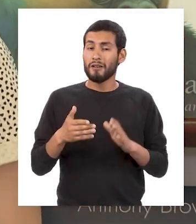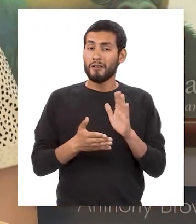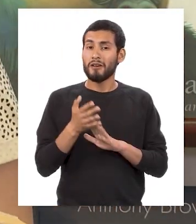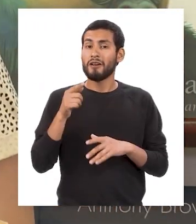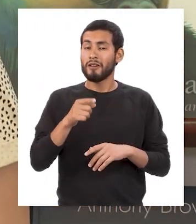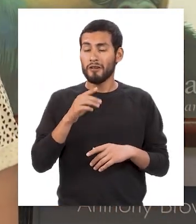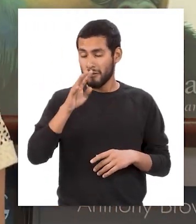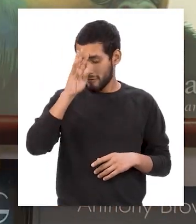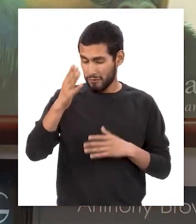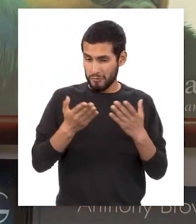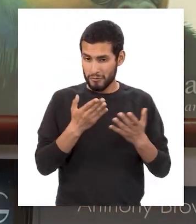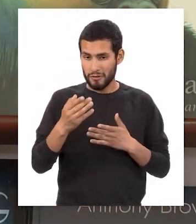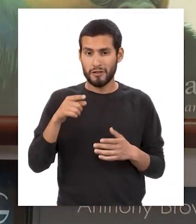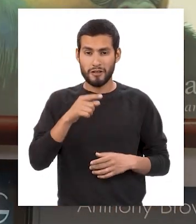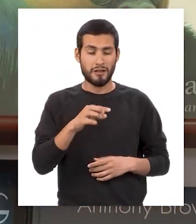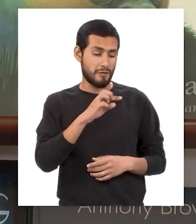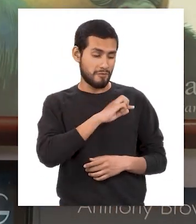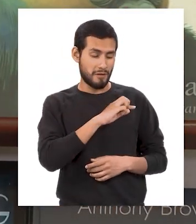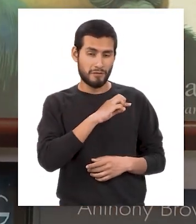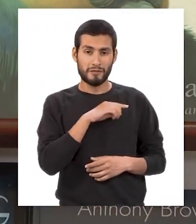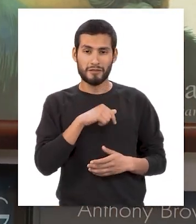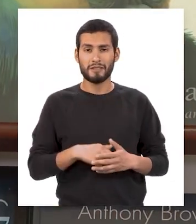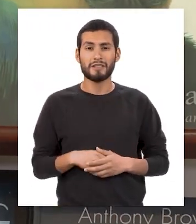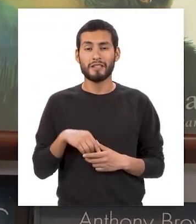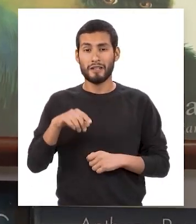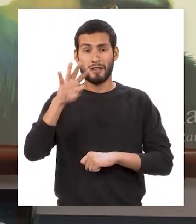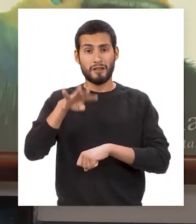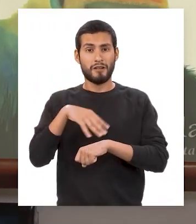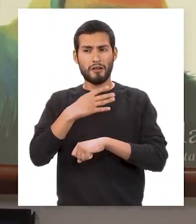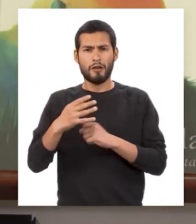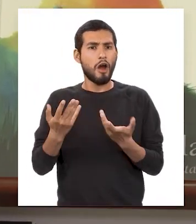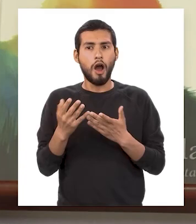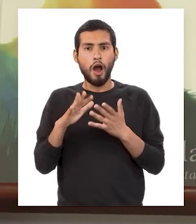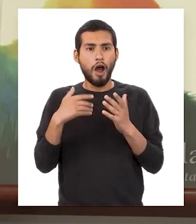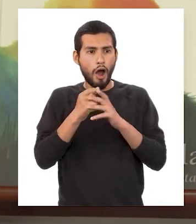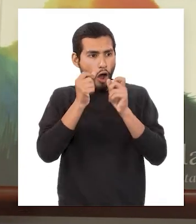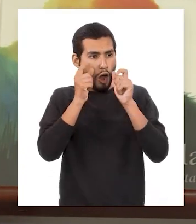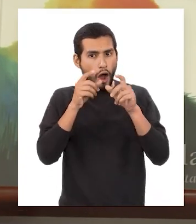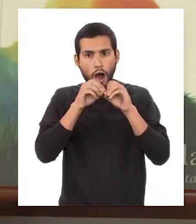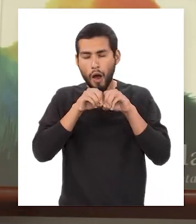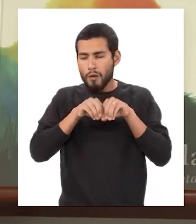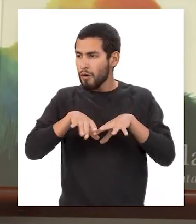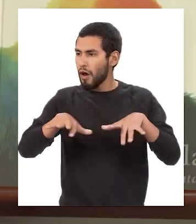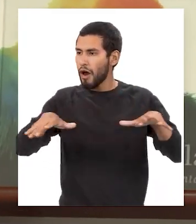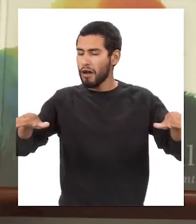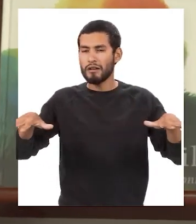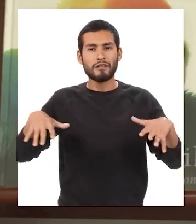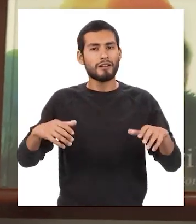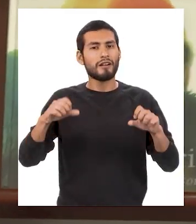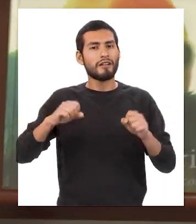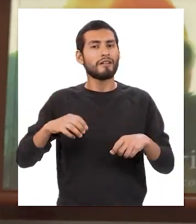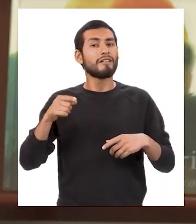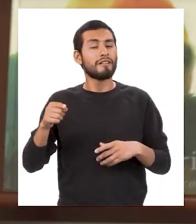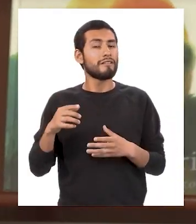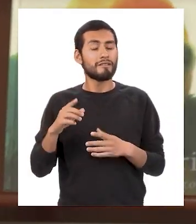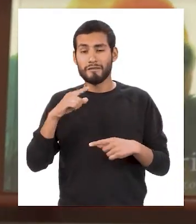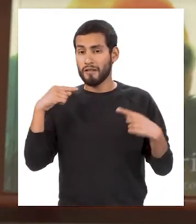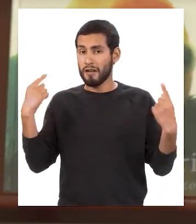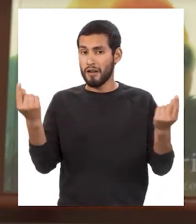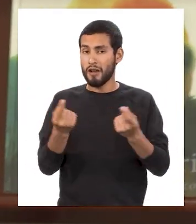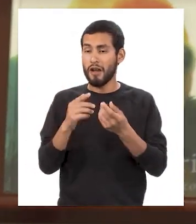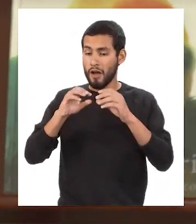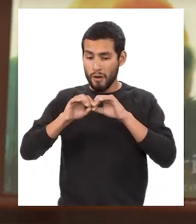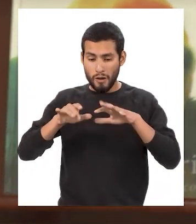Se fue solo con su criado, Jean Passepartout. En Londres, la noticia corrió por todo el Reform Club, para luego pasar